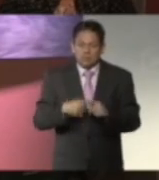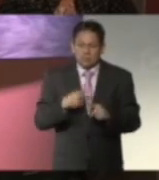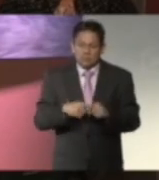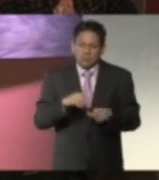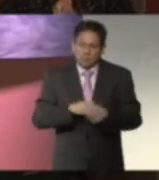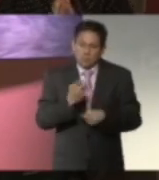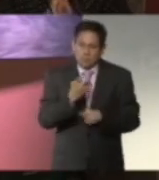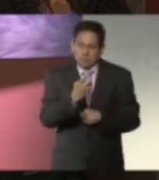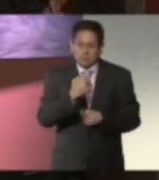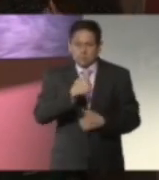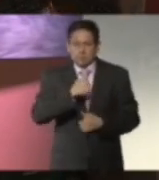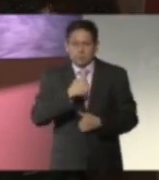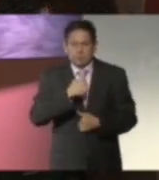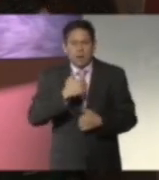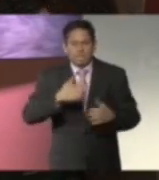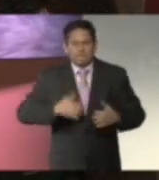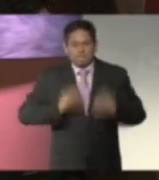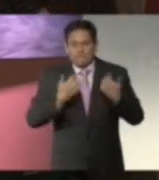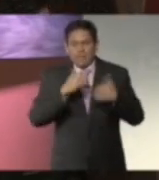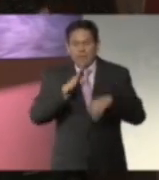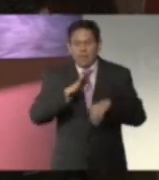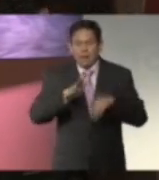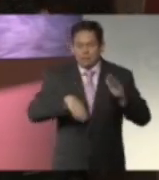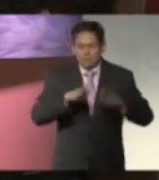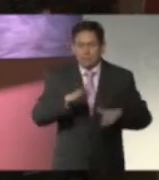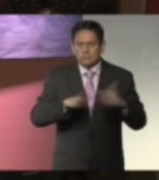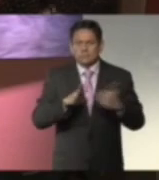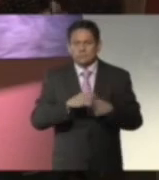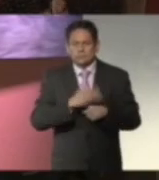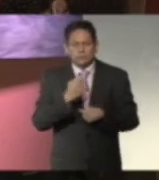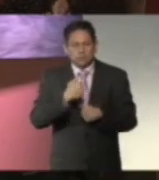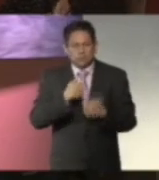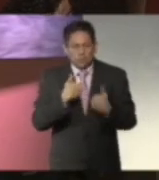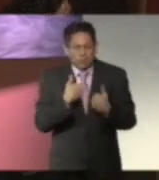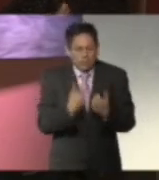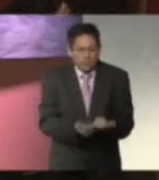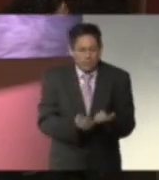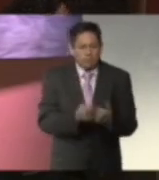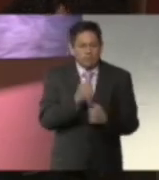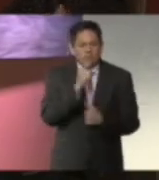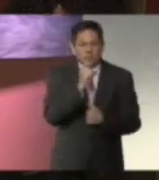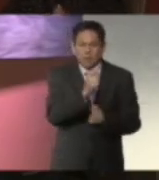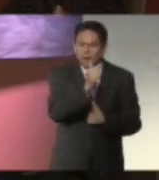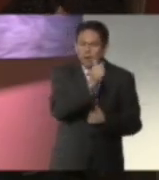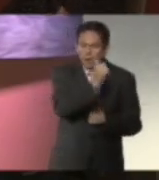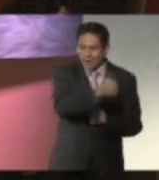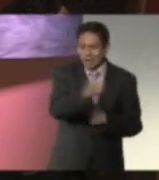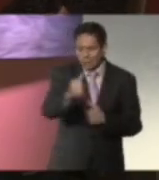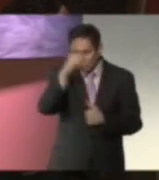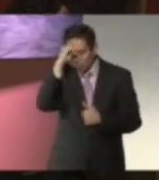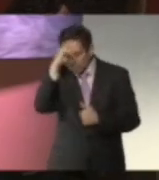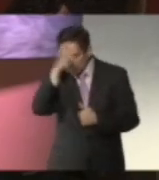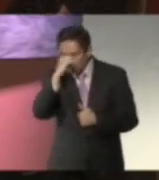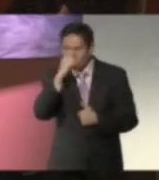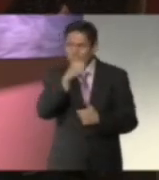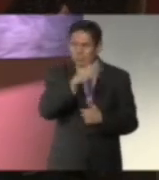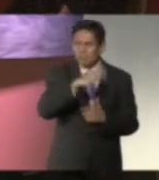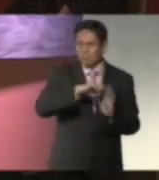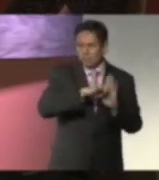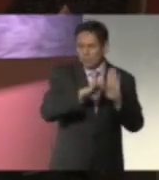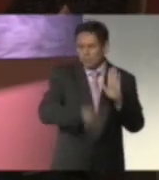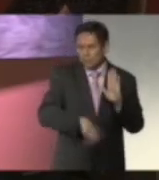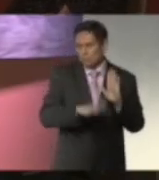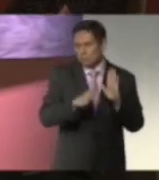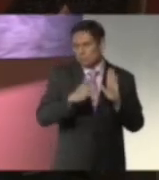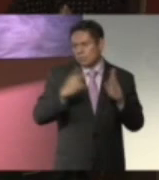mí me encorajina, porque sé lo que significa las posturas desde fuera